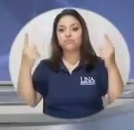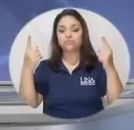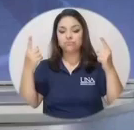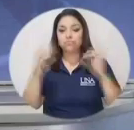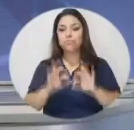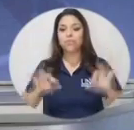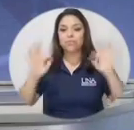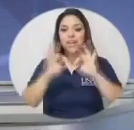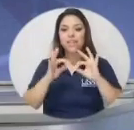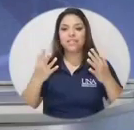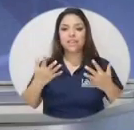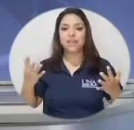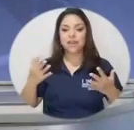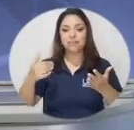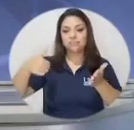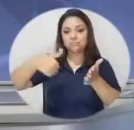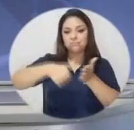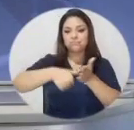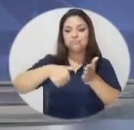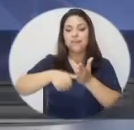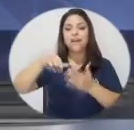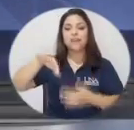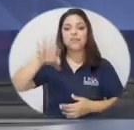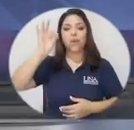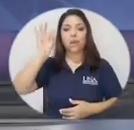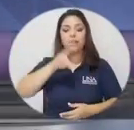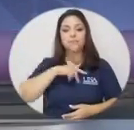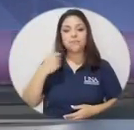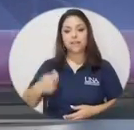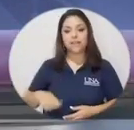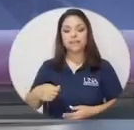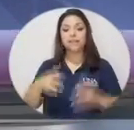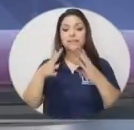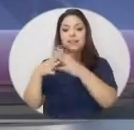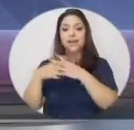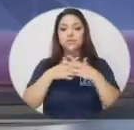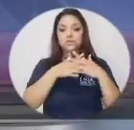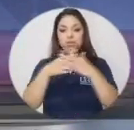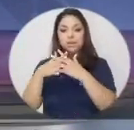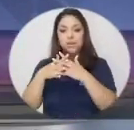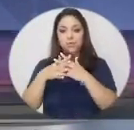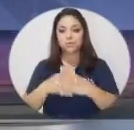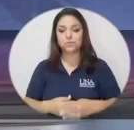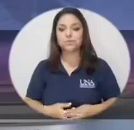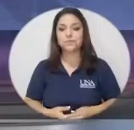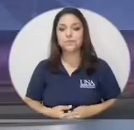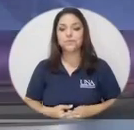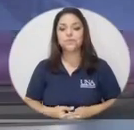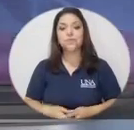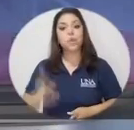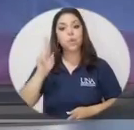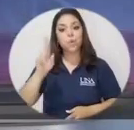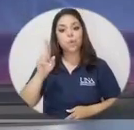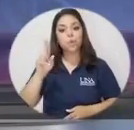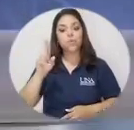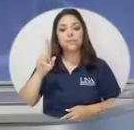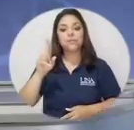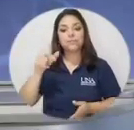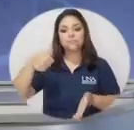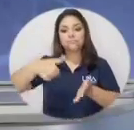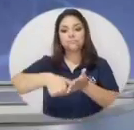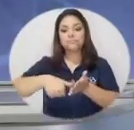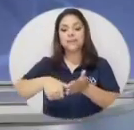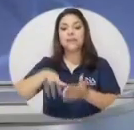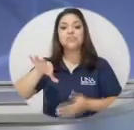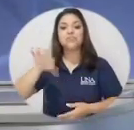el tema de la elección presidencial en los Estados Unidos de América. Una elección que siempre